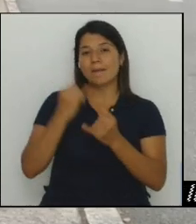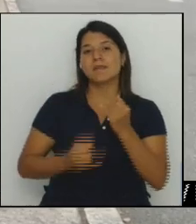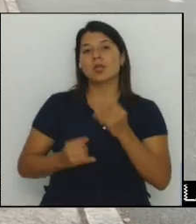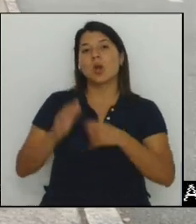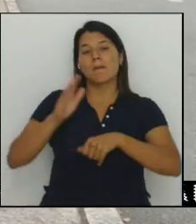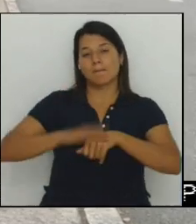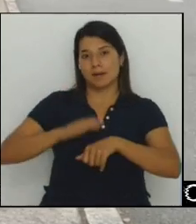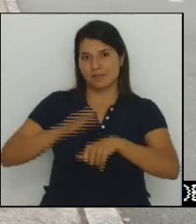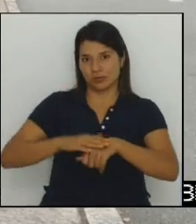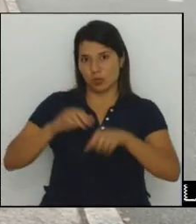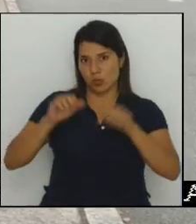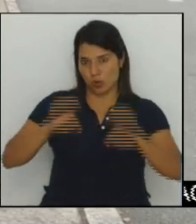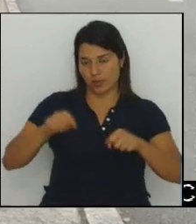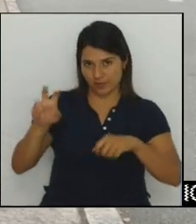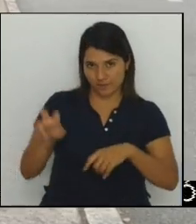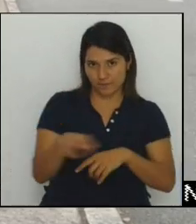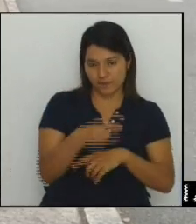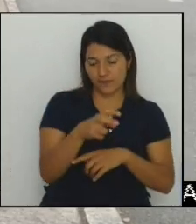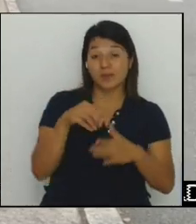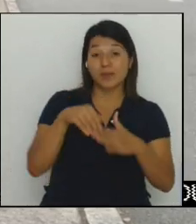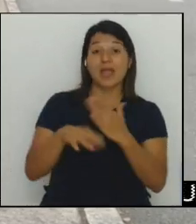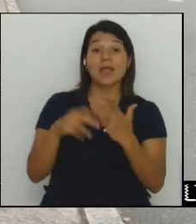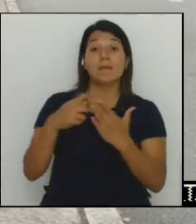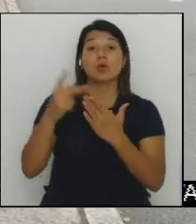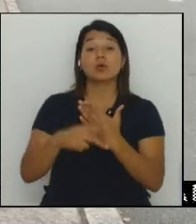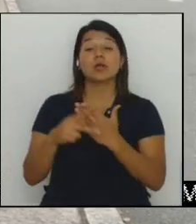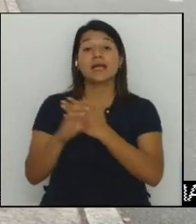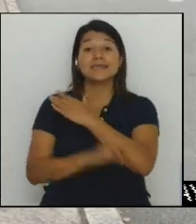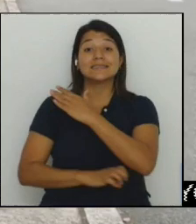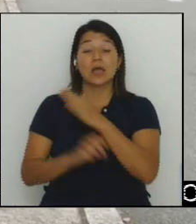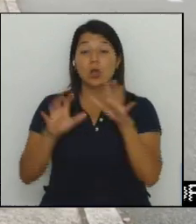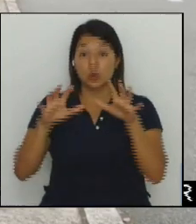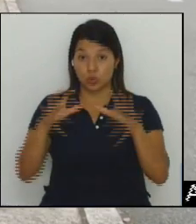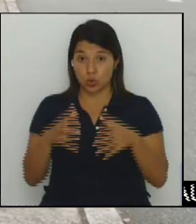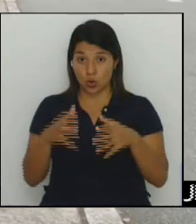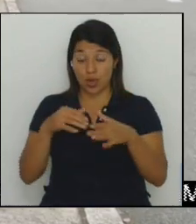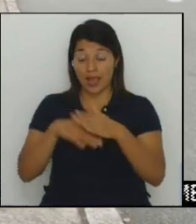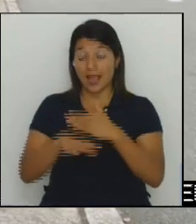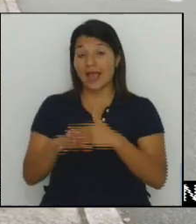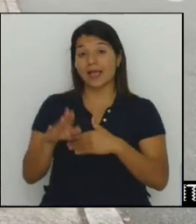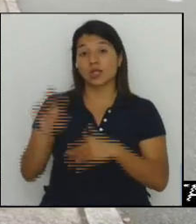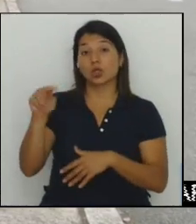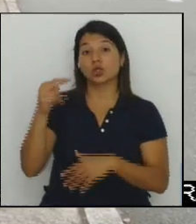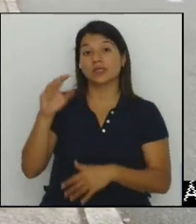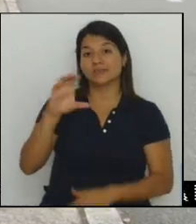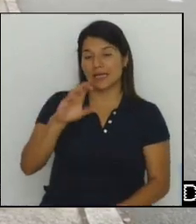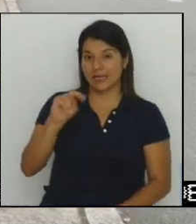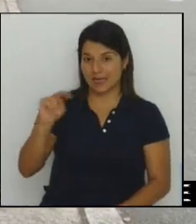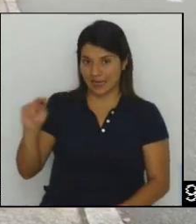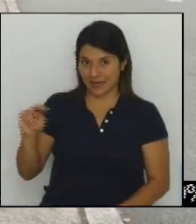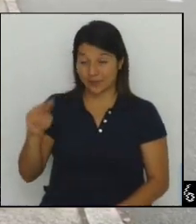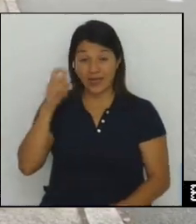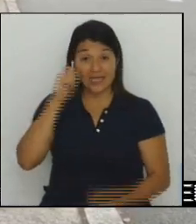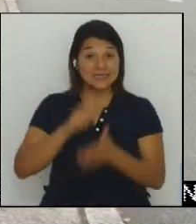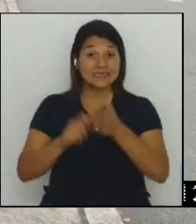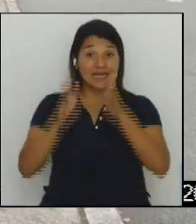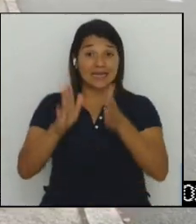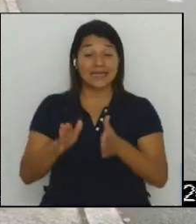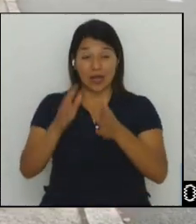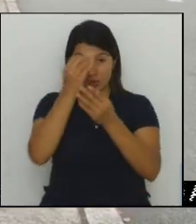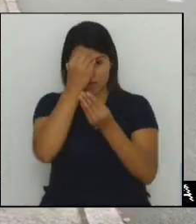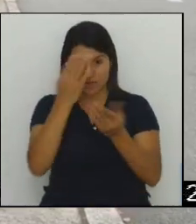el programa Estado de la Unión de la cadena de noticias CNN. El secretario informó que los agentes de la patrulla